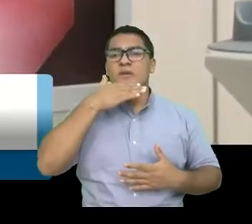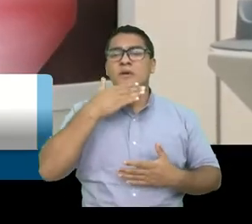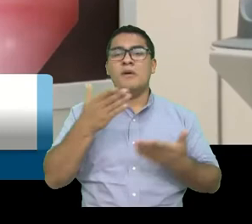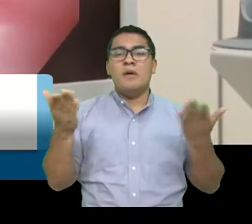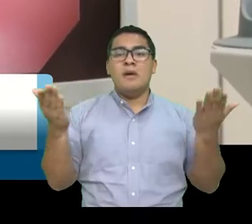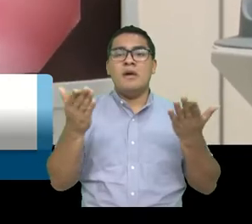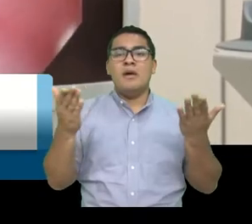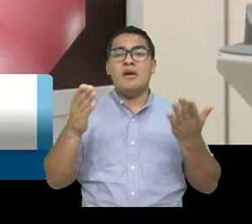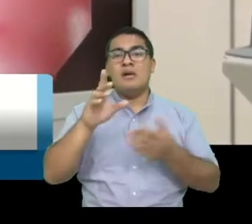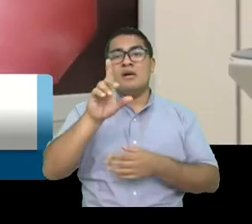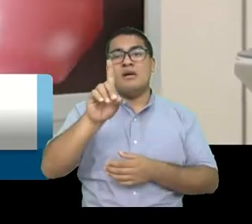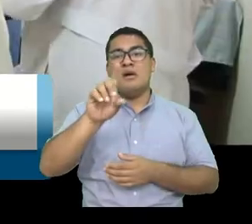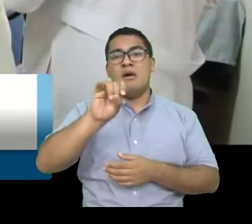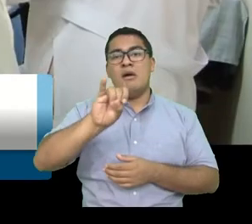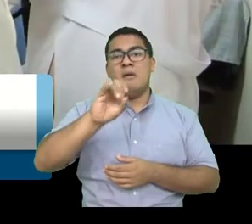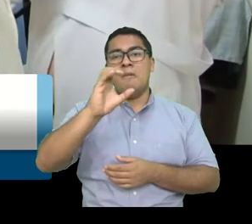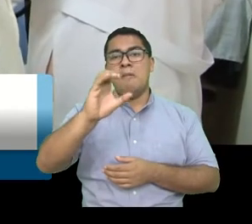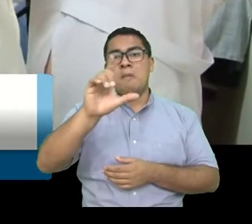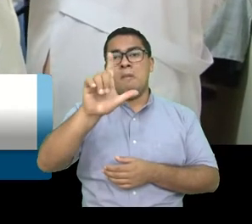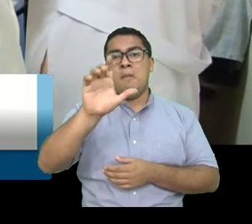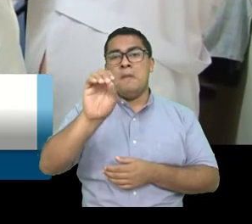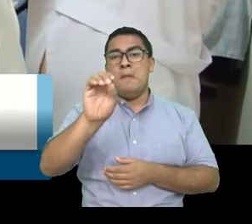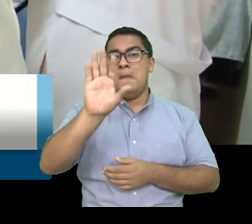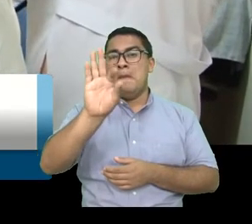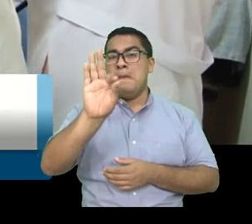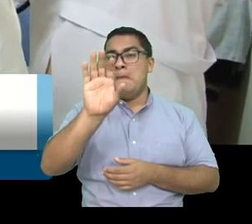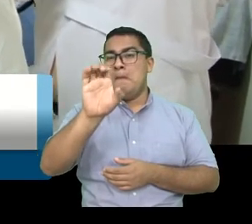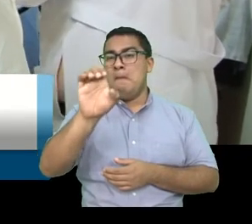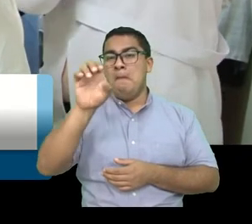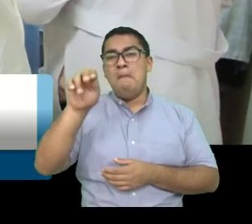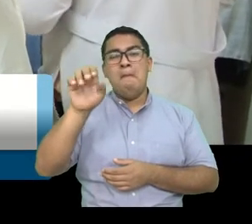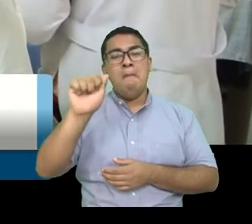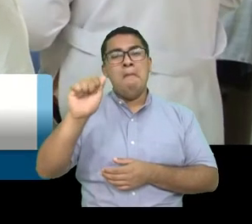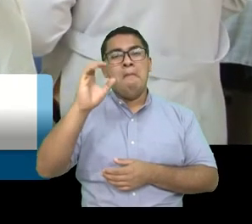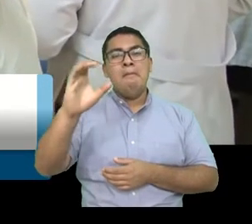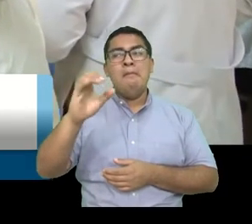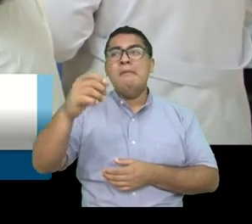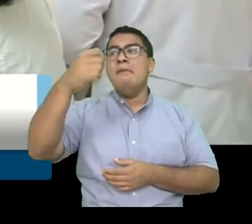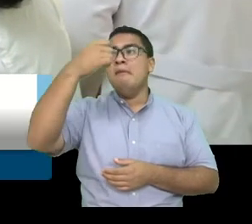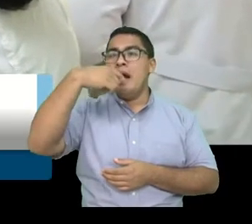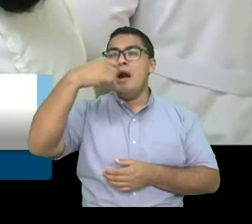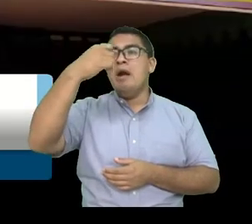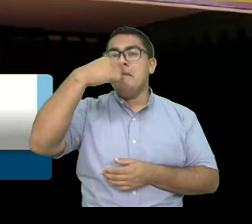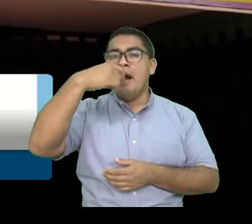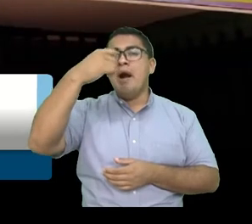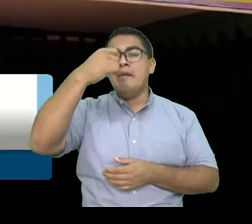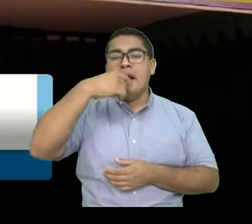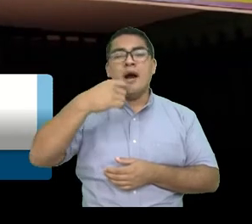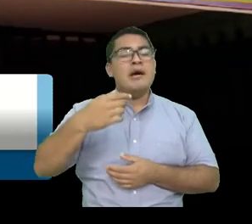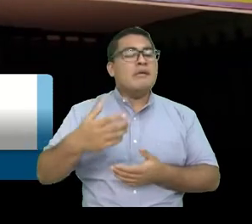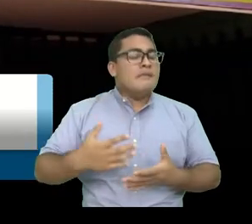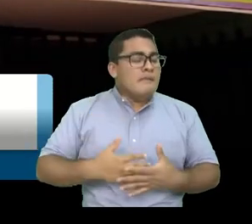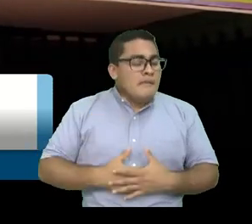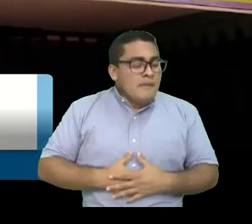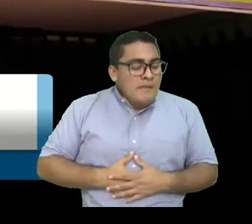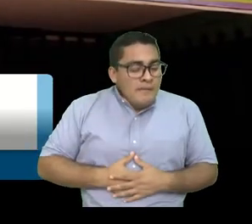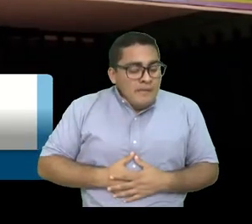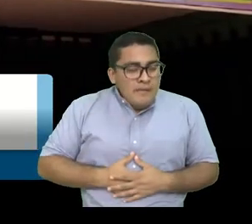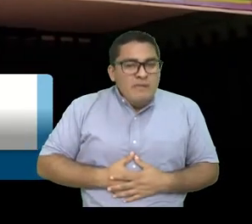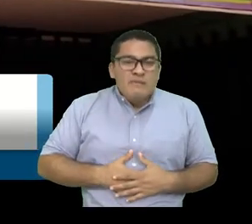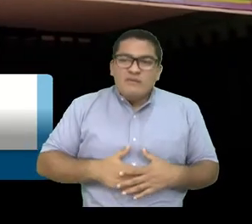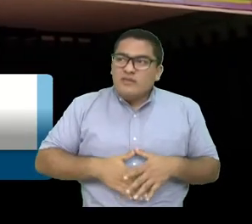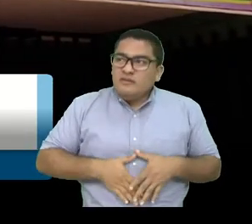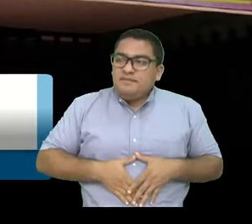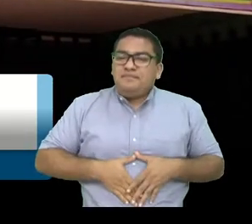el diclofenac, si bien es cierto, es muy bueno para muchos dolores, si tú lo tomas crónicamente te puede dar una lesión de la mucosa, incluso